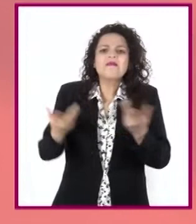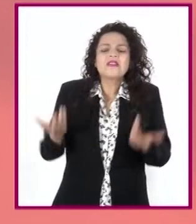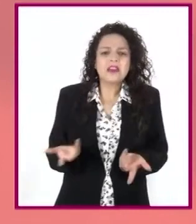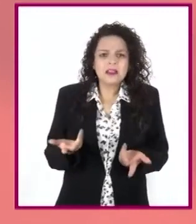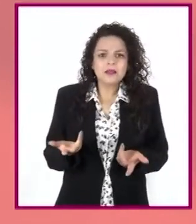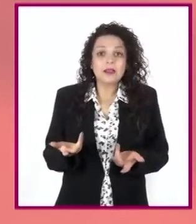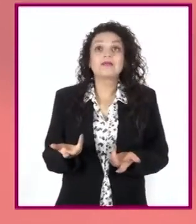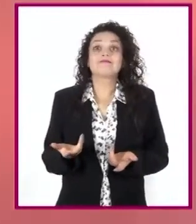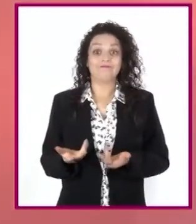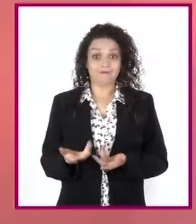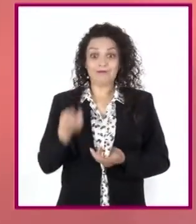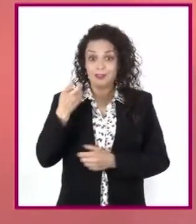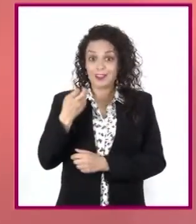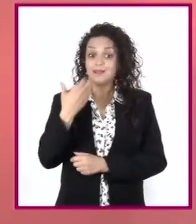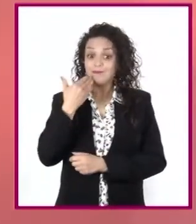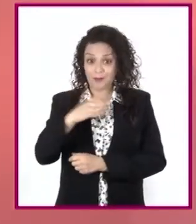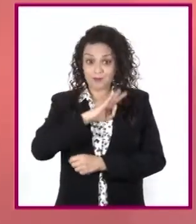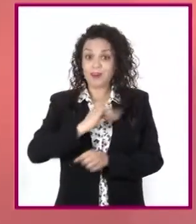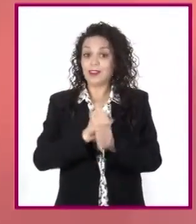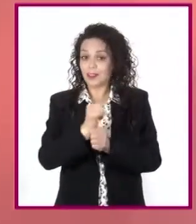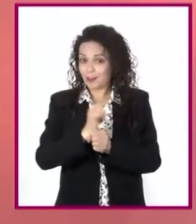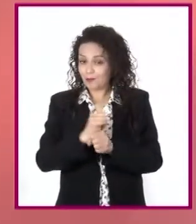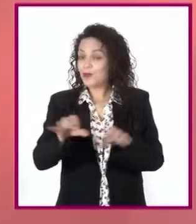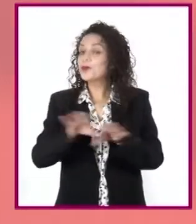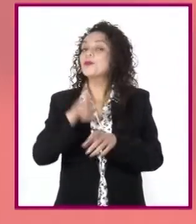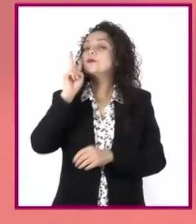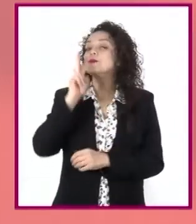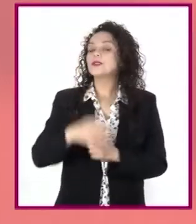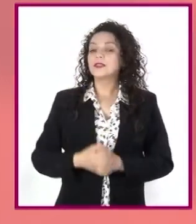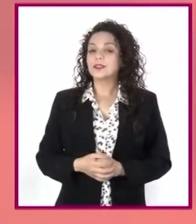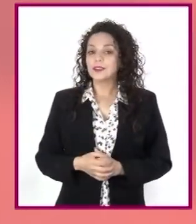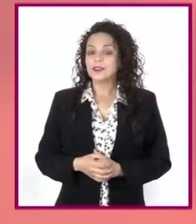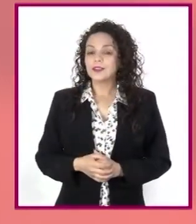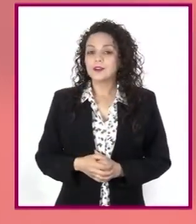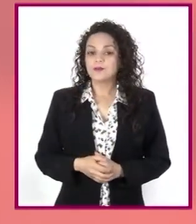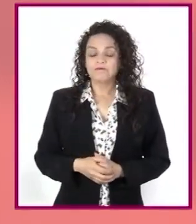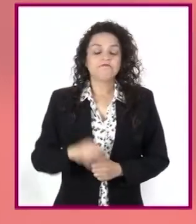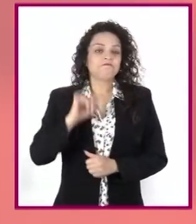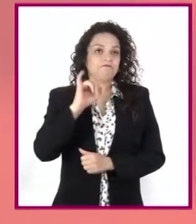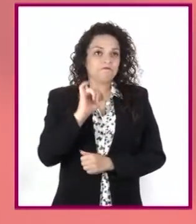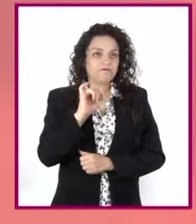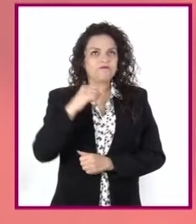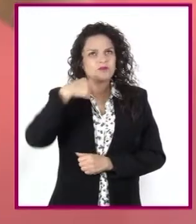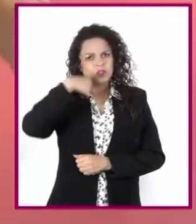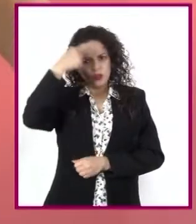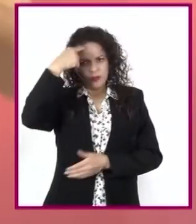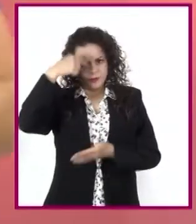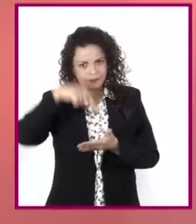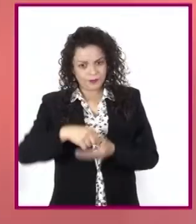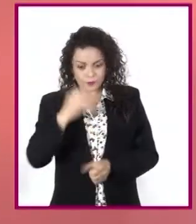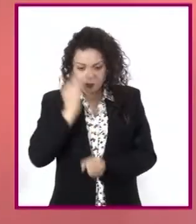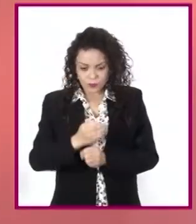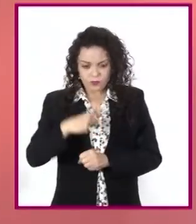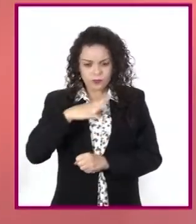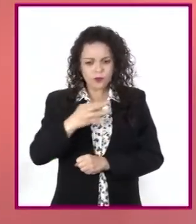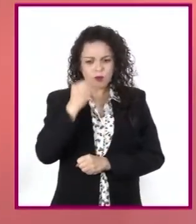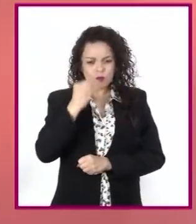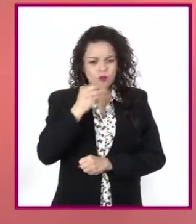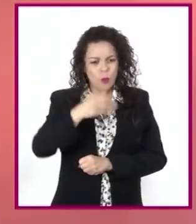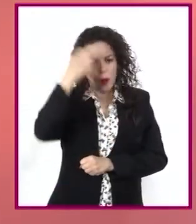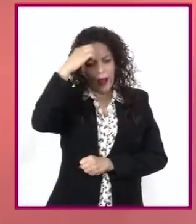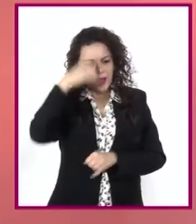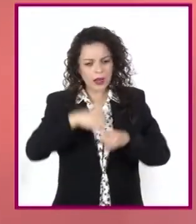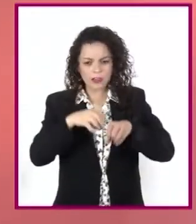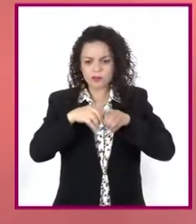para investigar, ¿no creen? Maestra, yo creo que los grandes conocimientos que tenemos en la actualidad han sido resultado